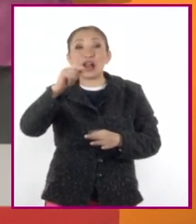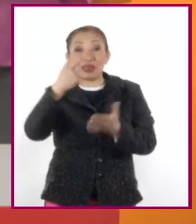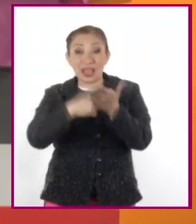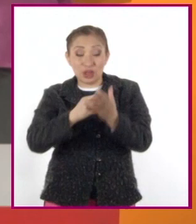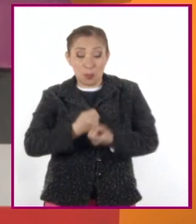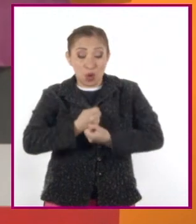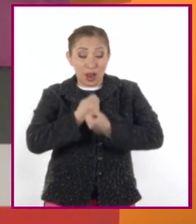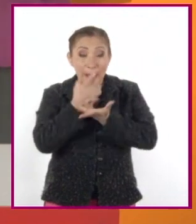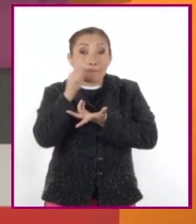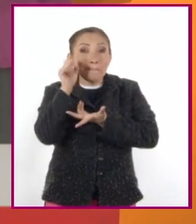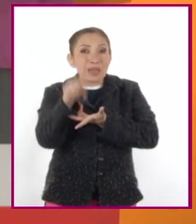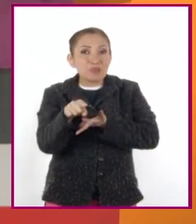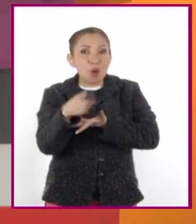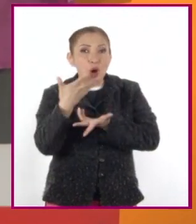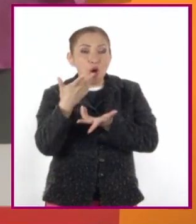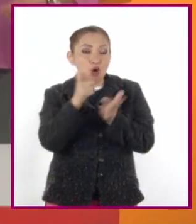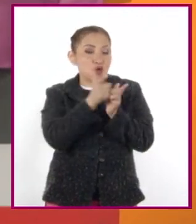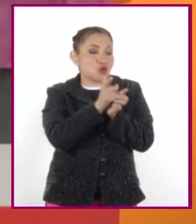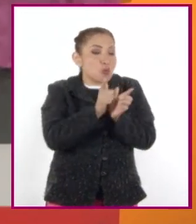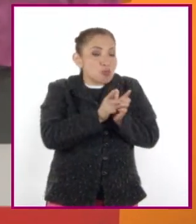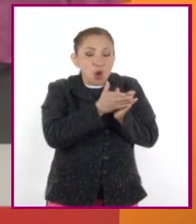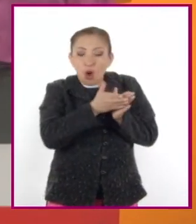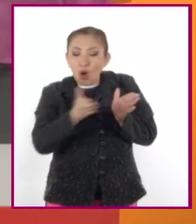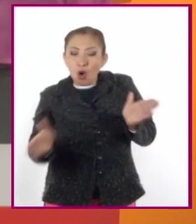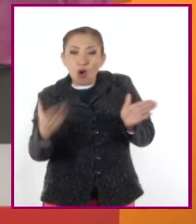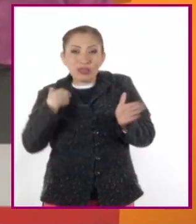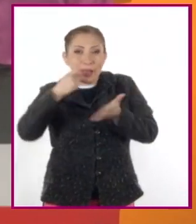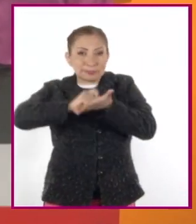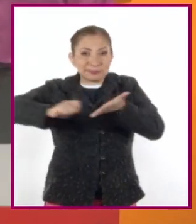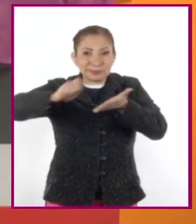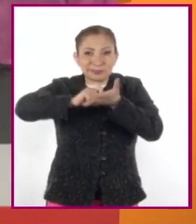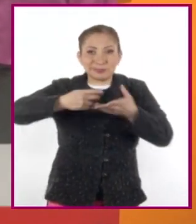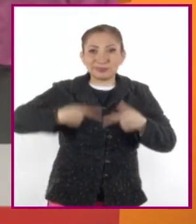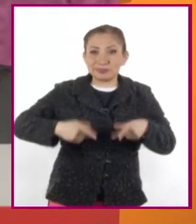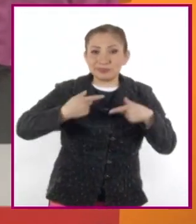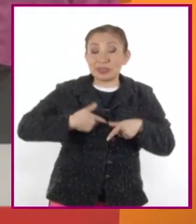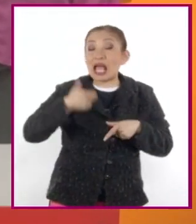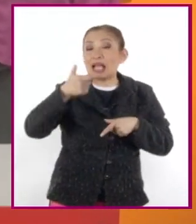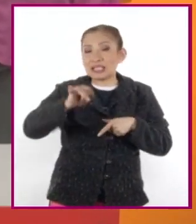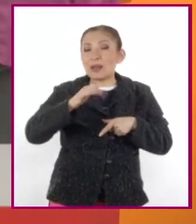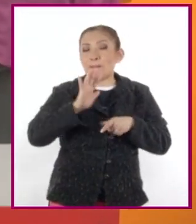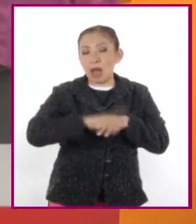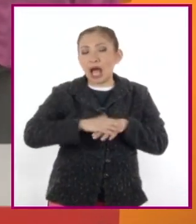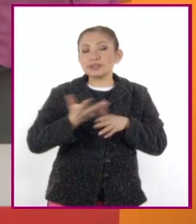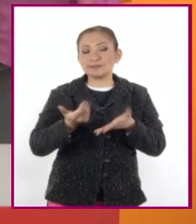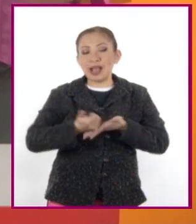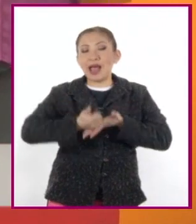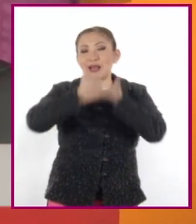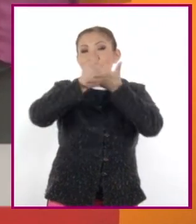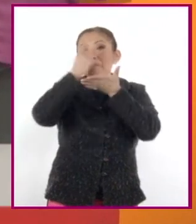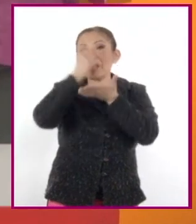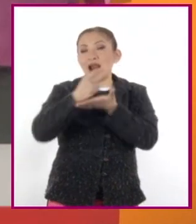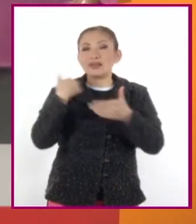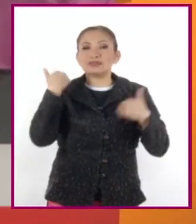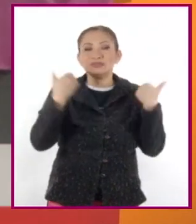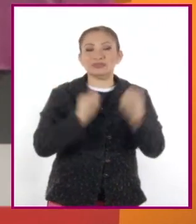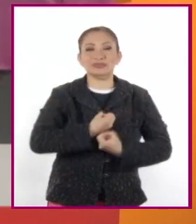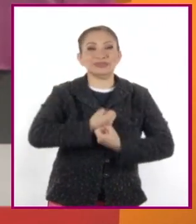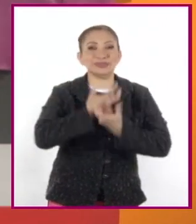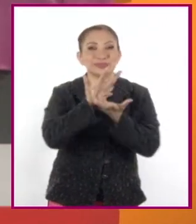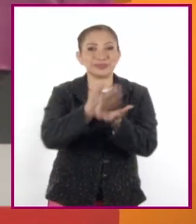a partir de un movimiento literario. De esta forma, contarán con más elementos para disfrutar de la